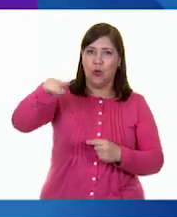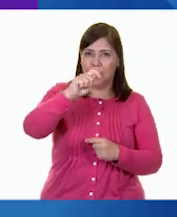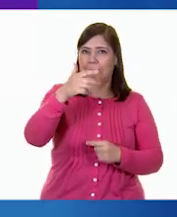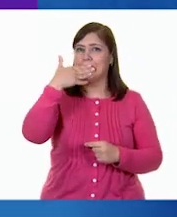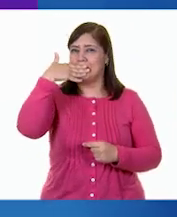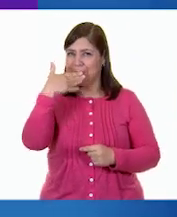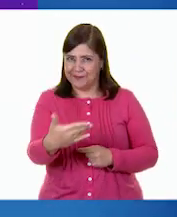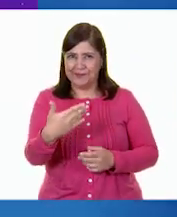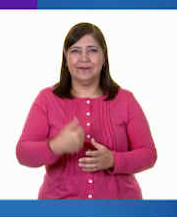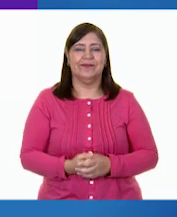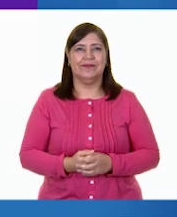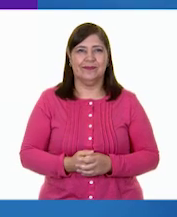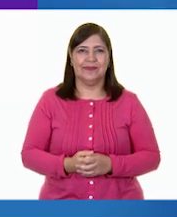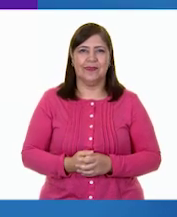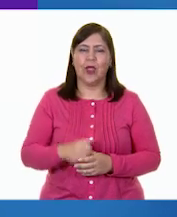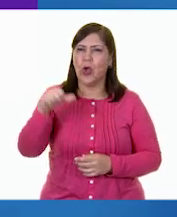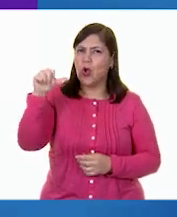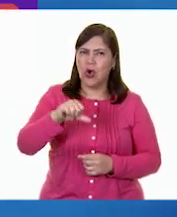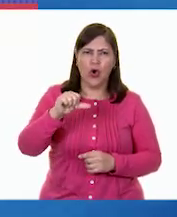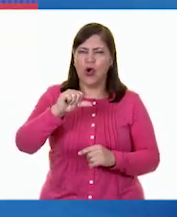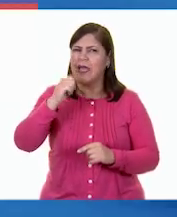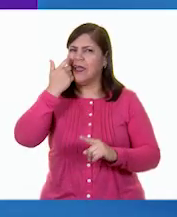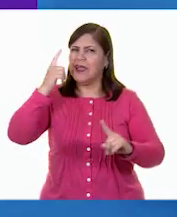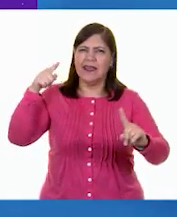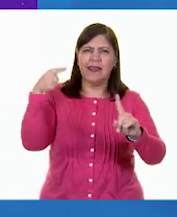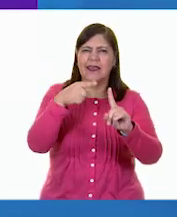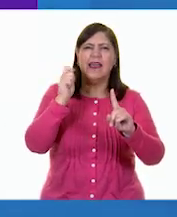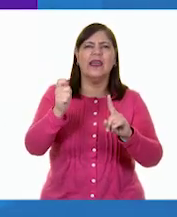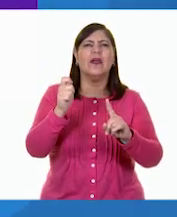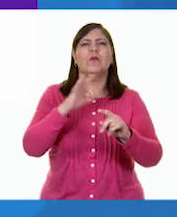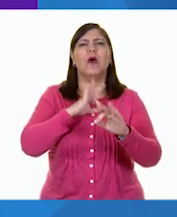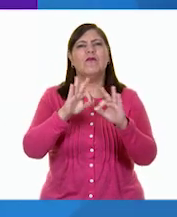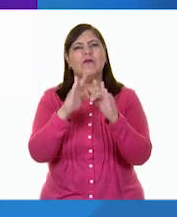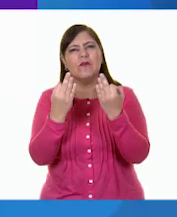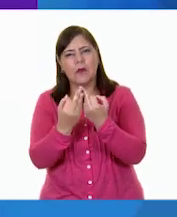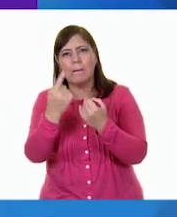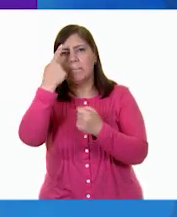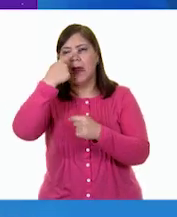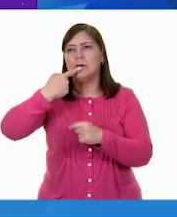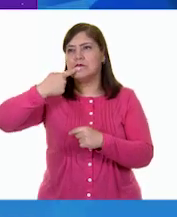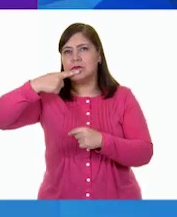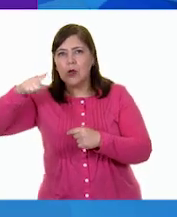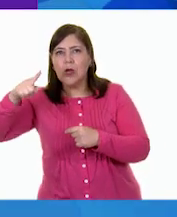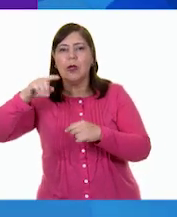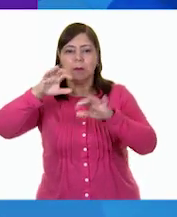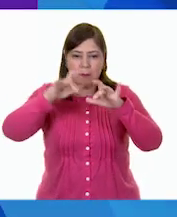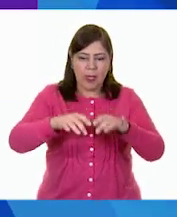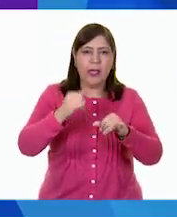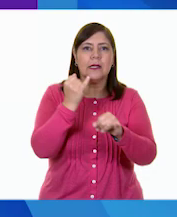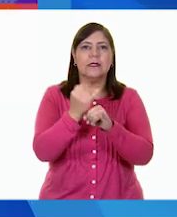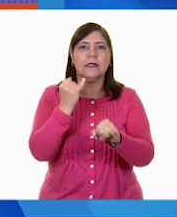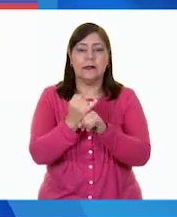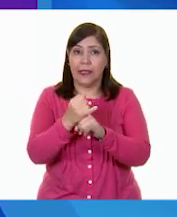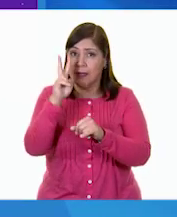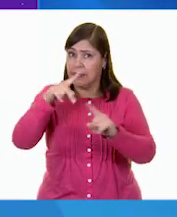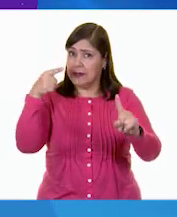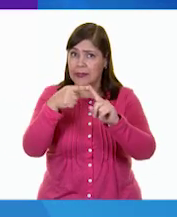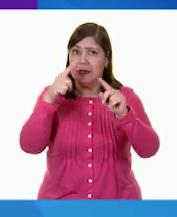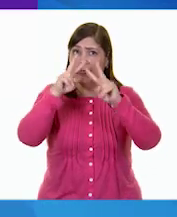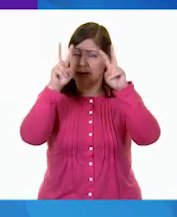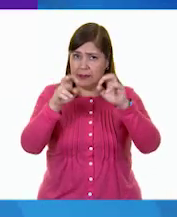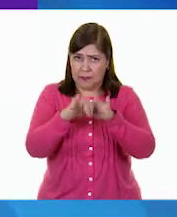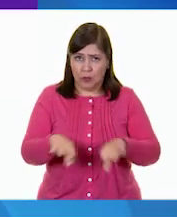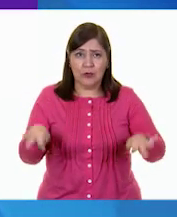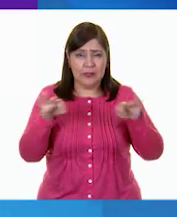encuentren muy bien. Hoy queremos hablarles de los mecanismos de reporte y denuncia por Internet. Un tema muy importante